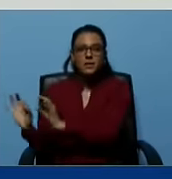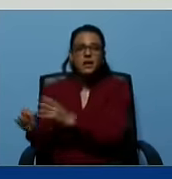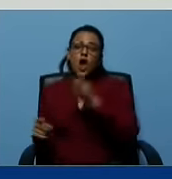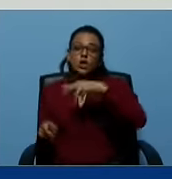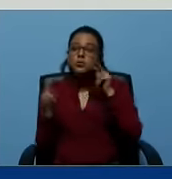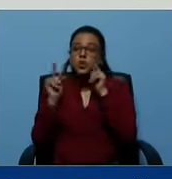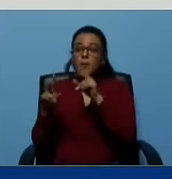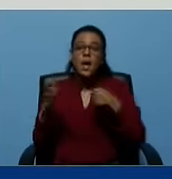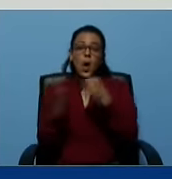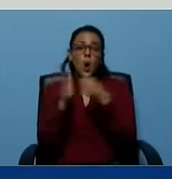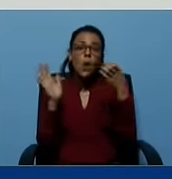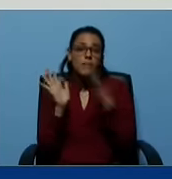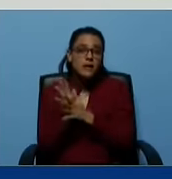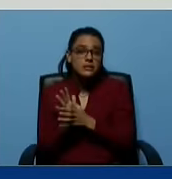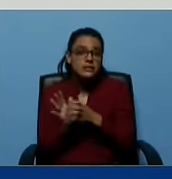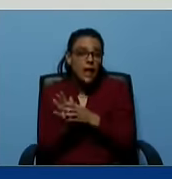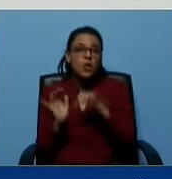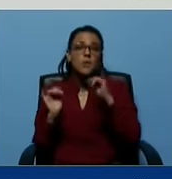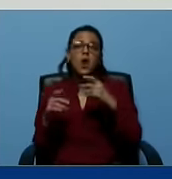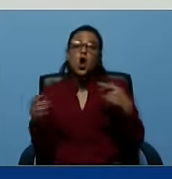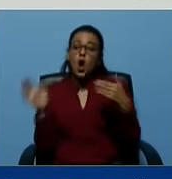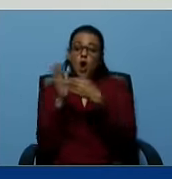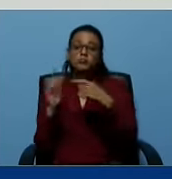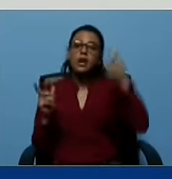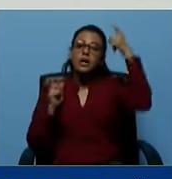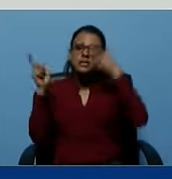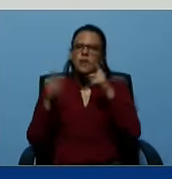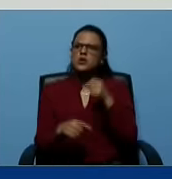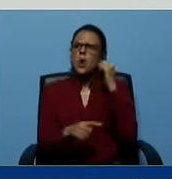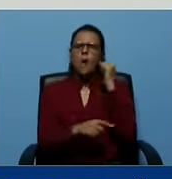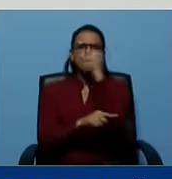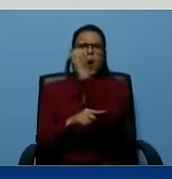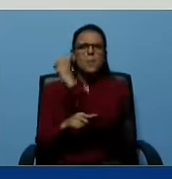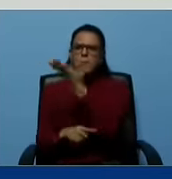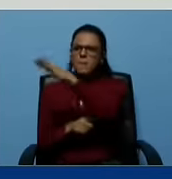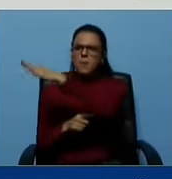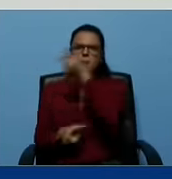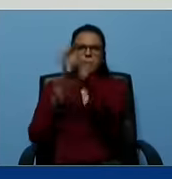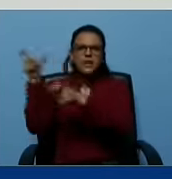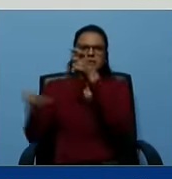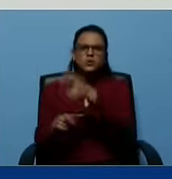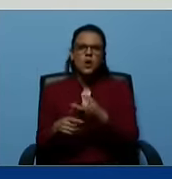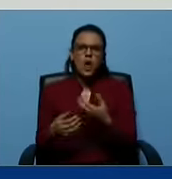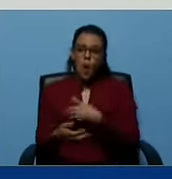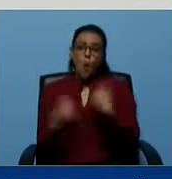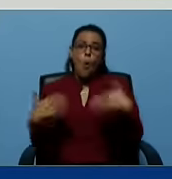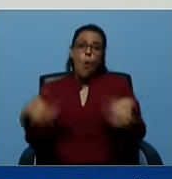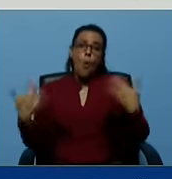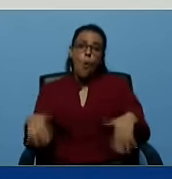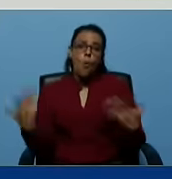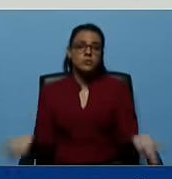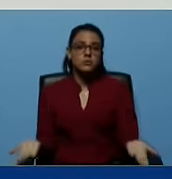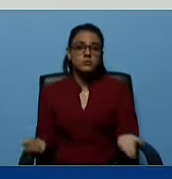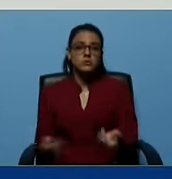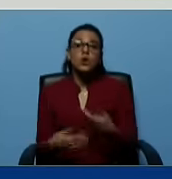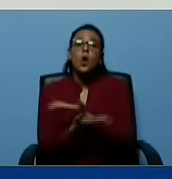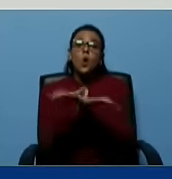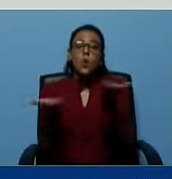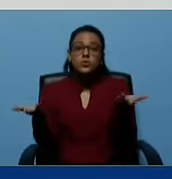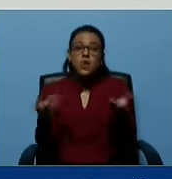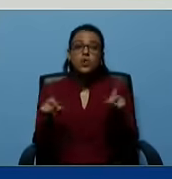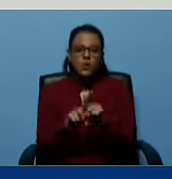el golpe de Estado contra el comandante Chávez, cómo mataron y mandaron a masacrar. Ustedes son una